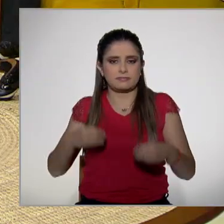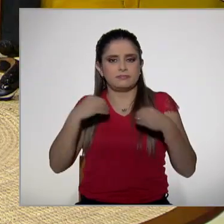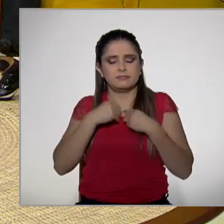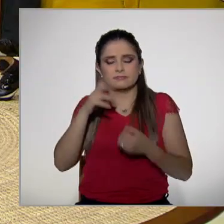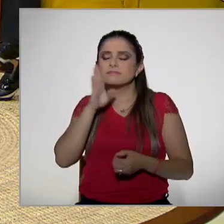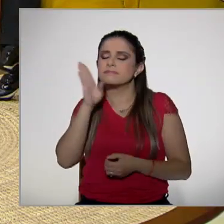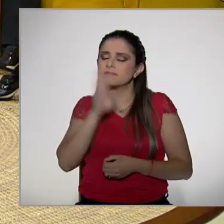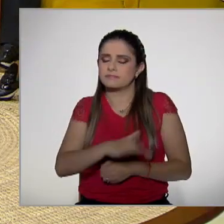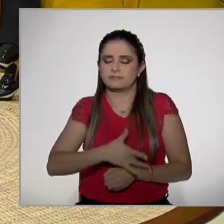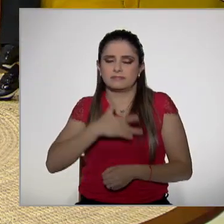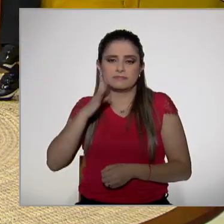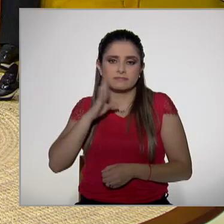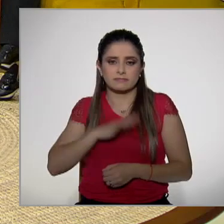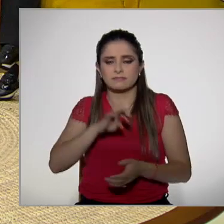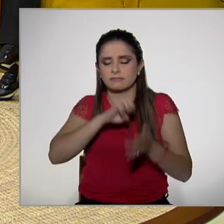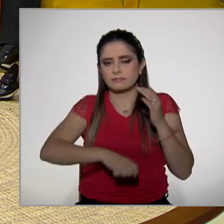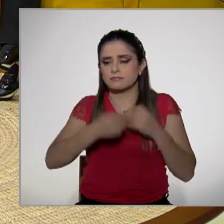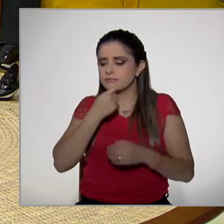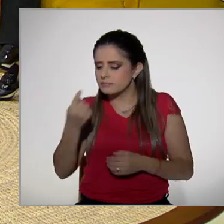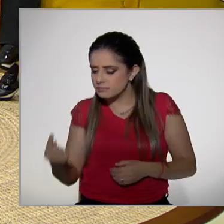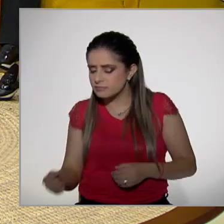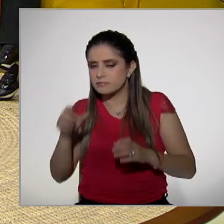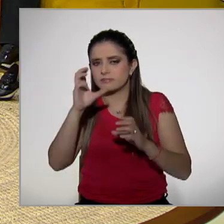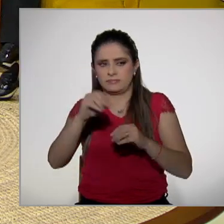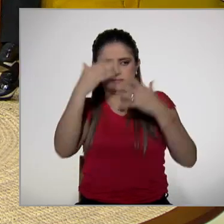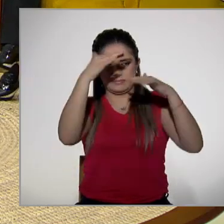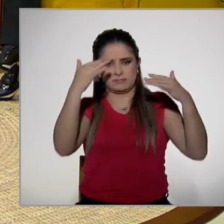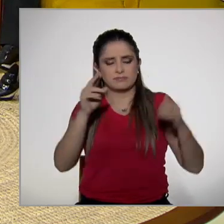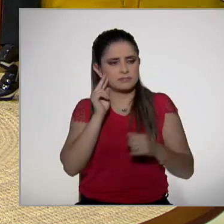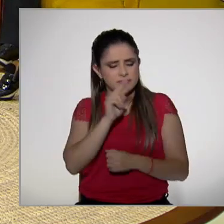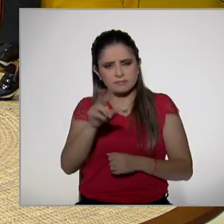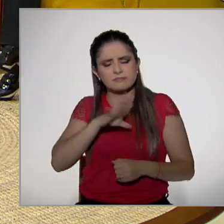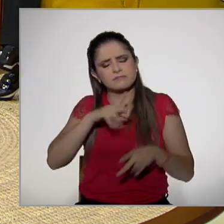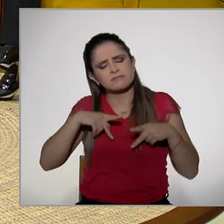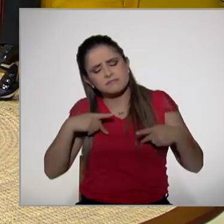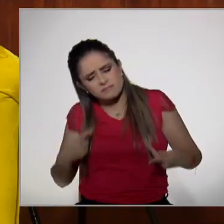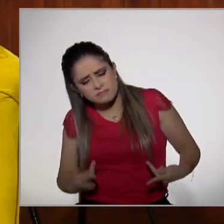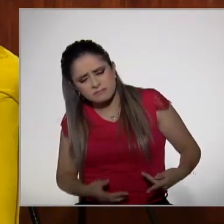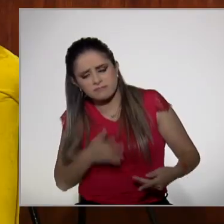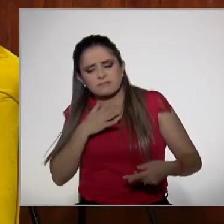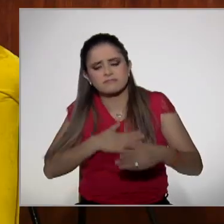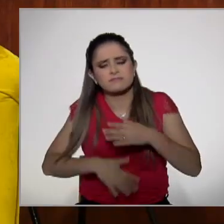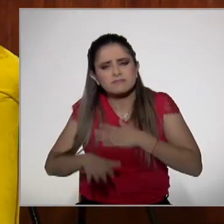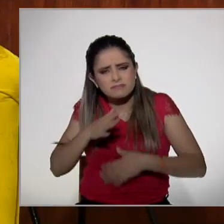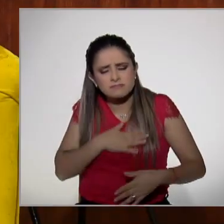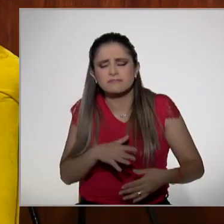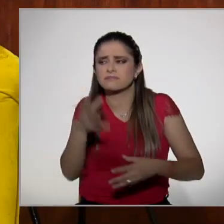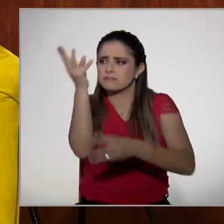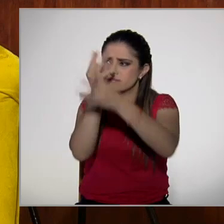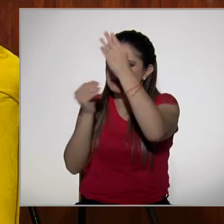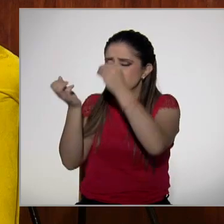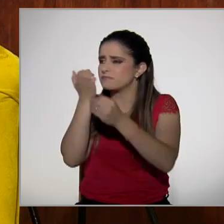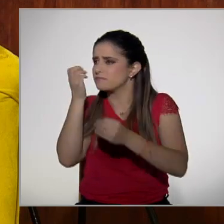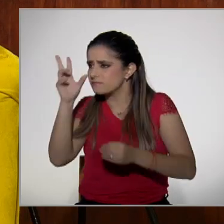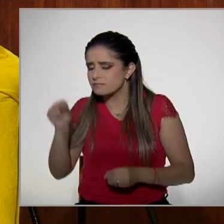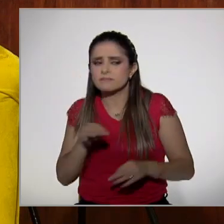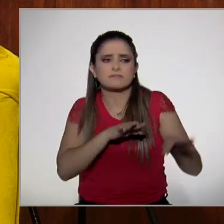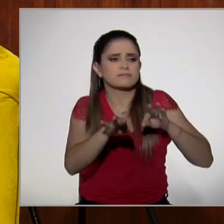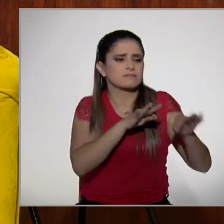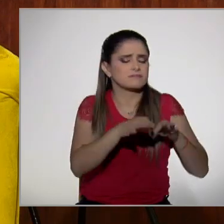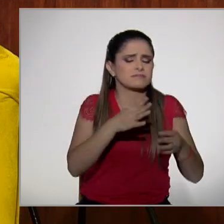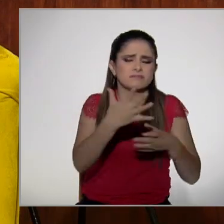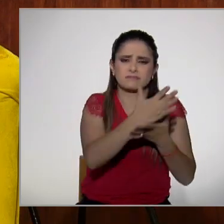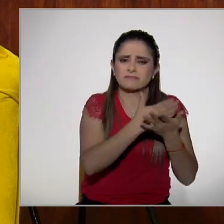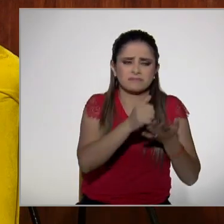si yo estoy viendo que mi niño o que mi familiar tiene decaimiento o cansancio el rendimiento escolar o laboral es inadecuado